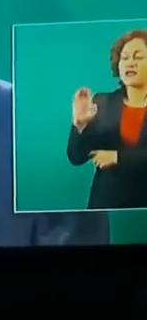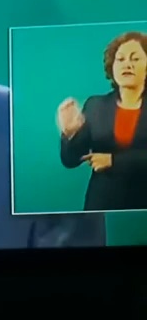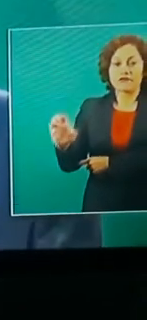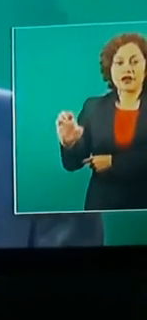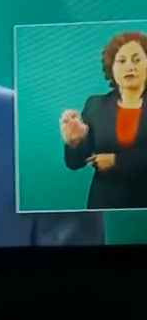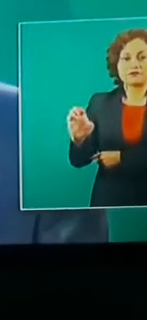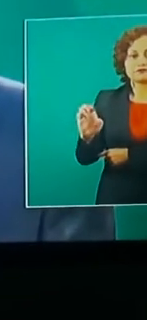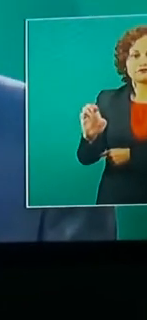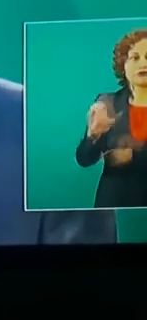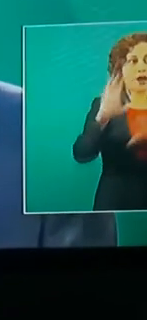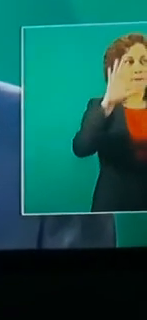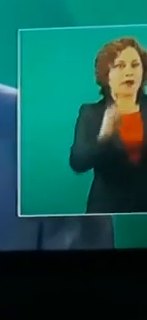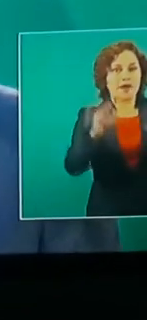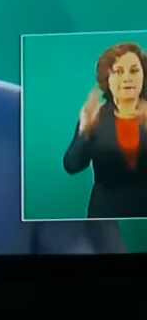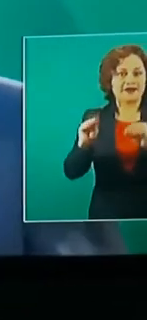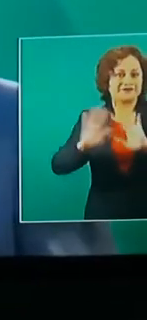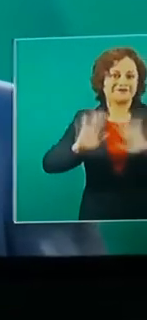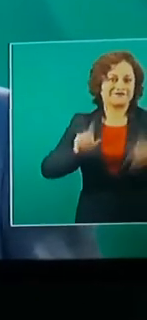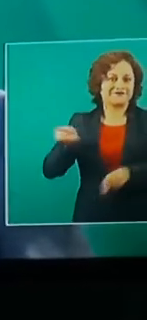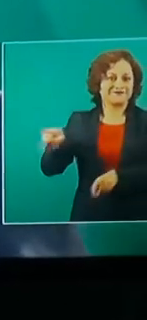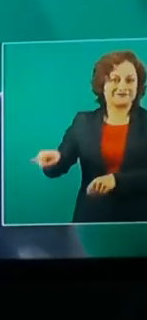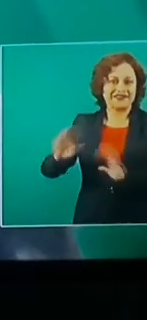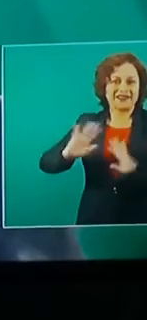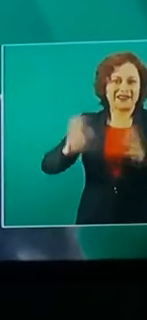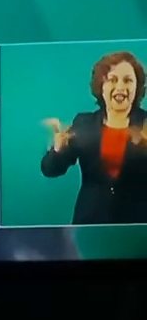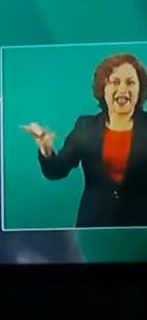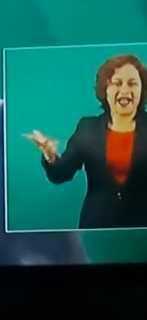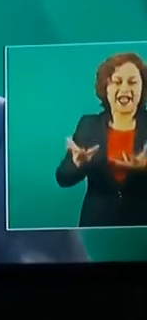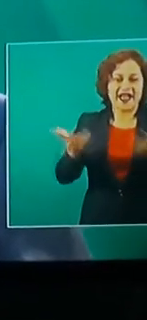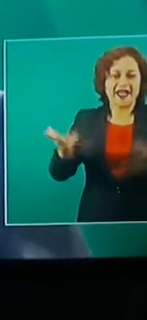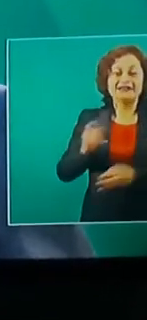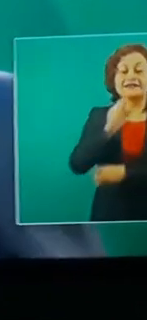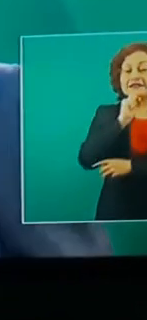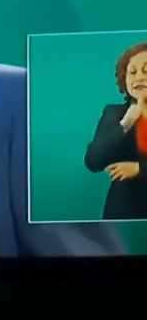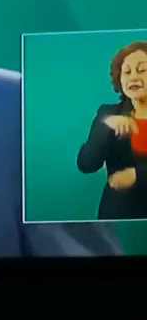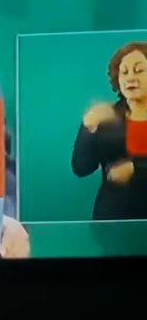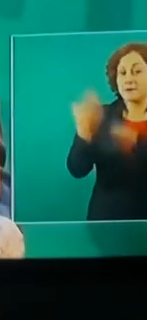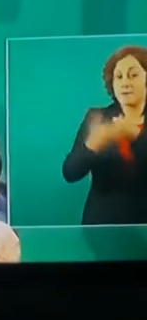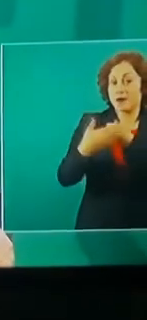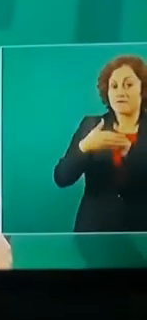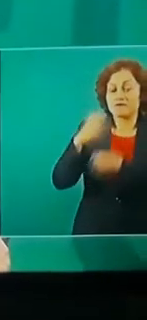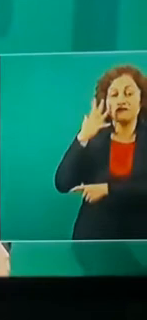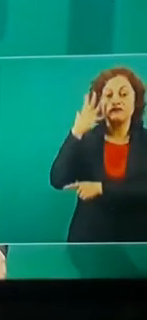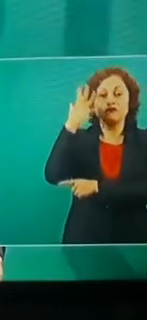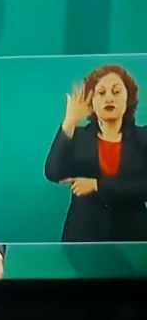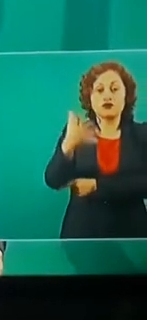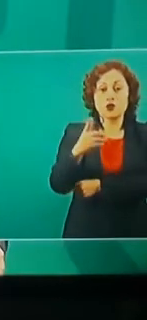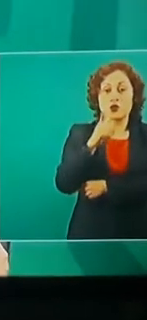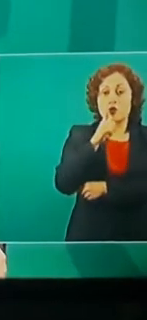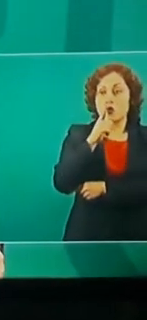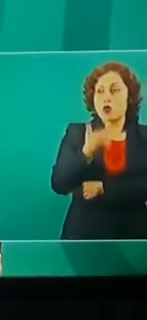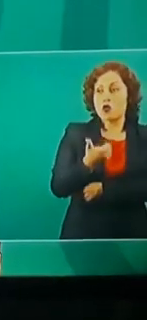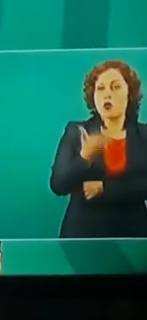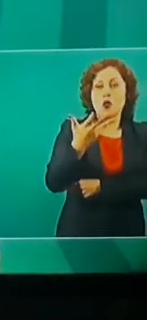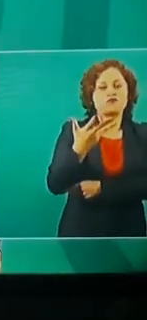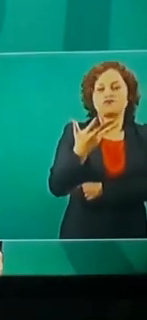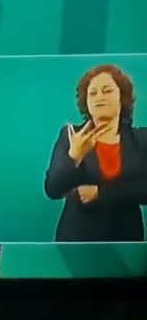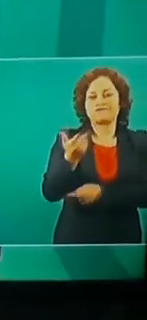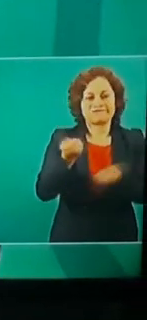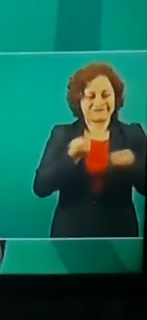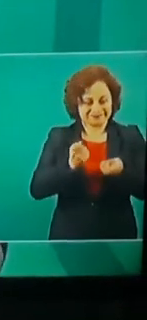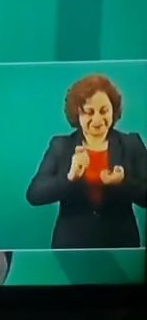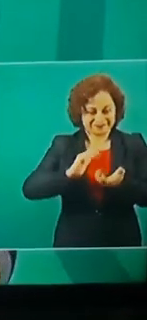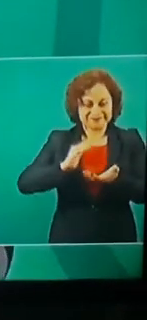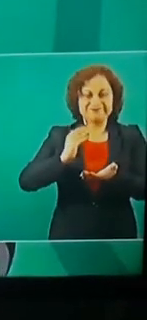aumentos en el precio de la energía eléctrica, que vamos a poder seguir apoyando a